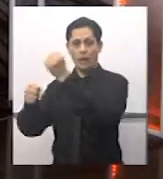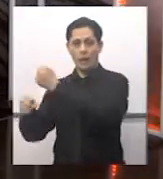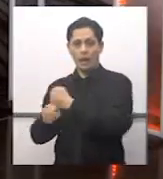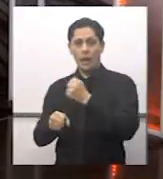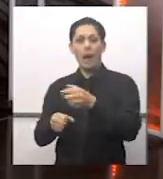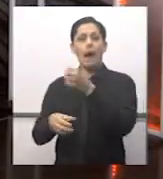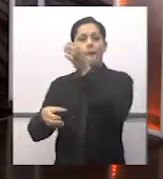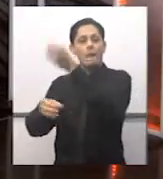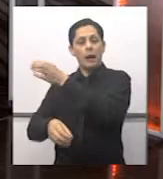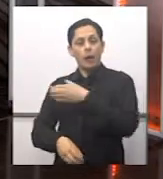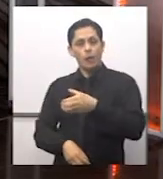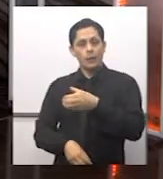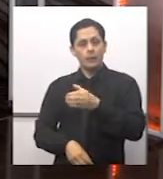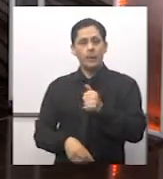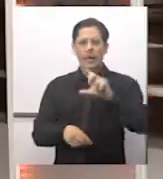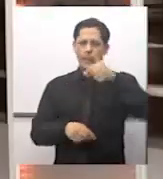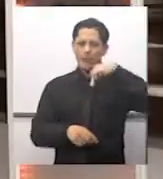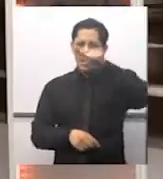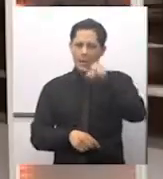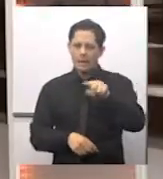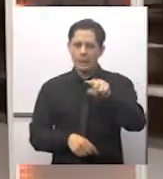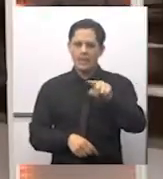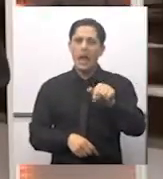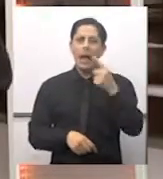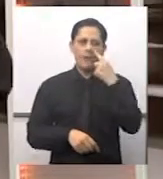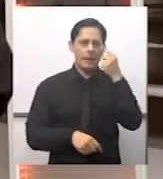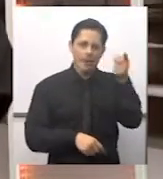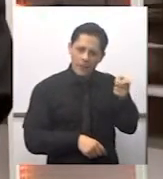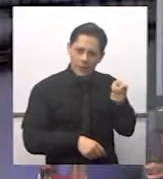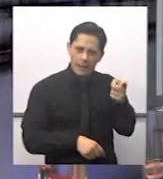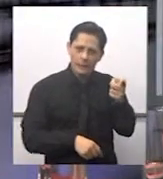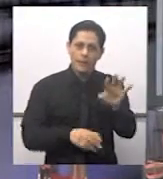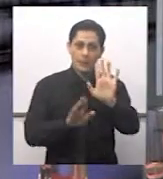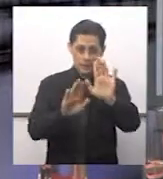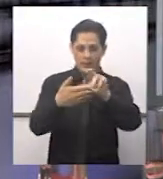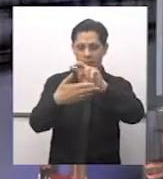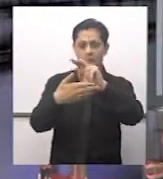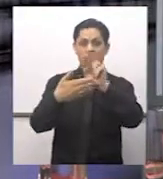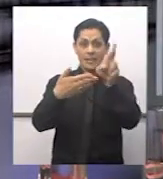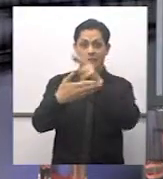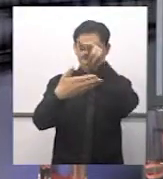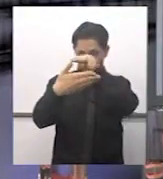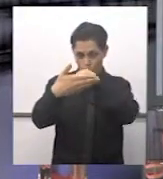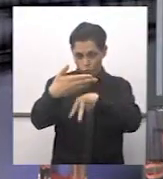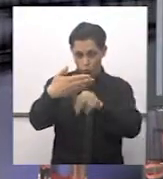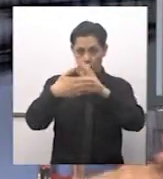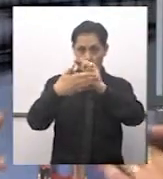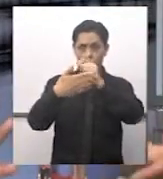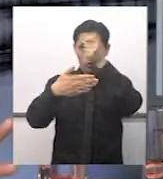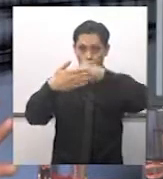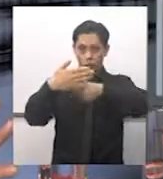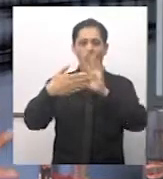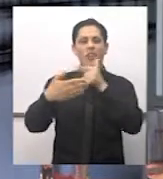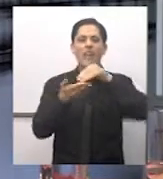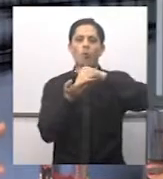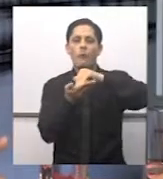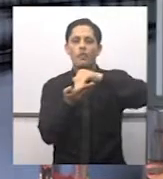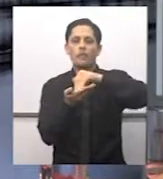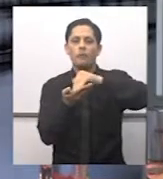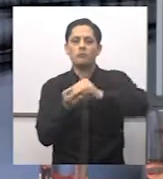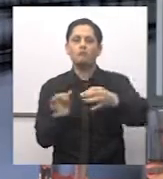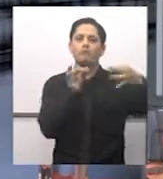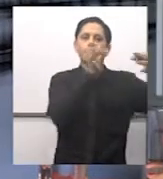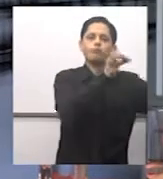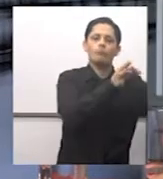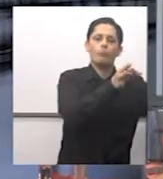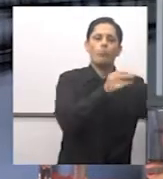TPS derechamente, había que ver el asunto de la... Se revisó el contrato con TPS y no había ninguna vulneración a cláusulas contractuales. Perfecto. Por esa razón se tuvo que tomar